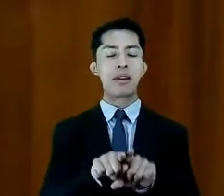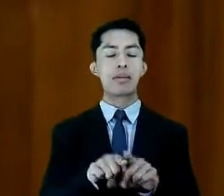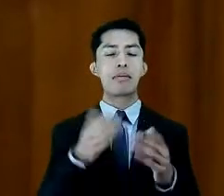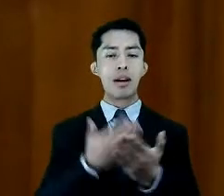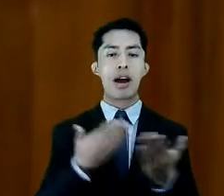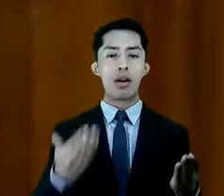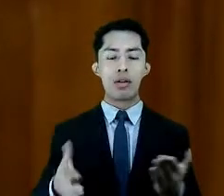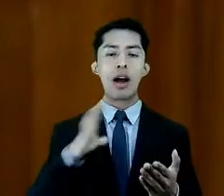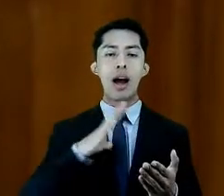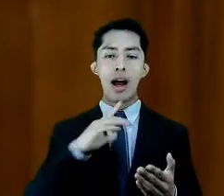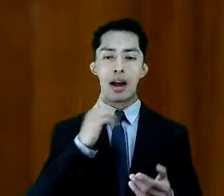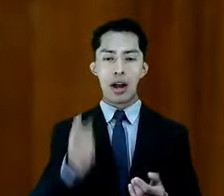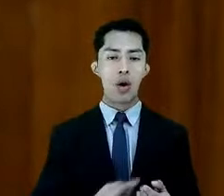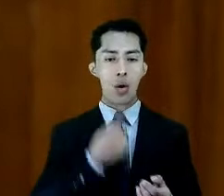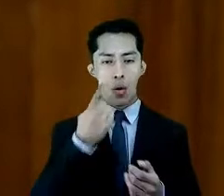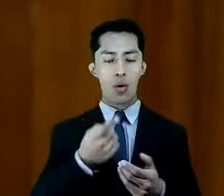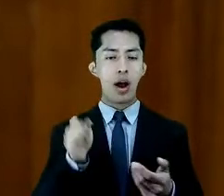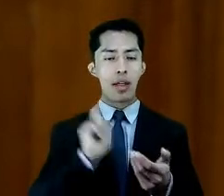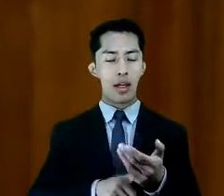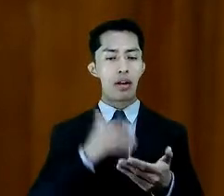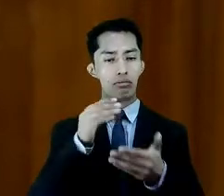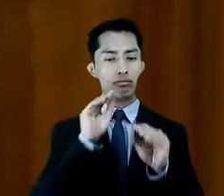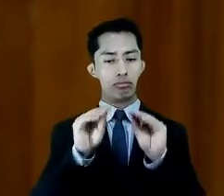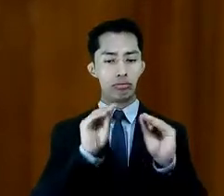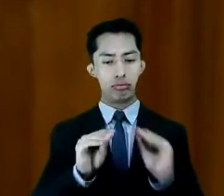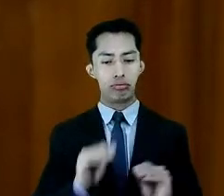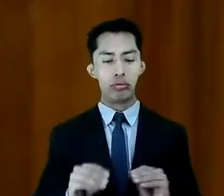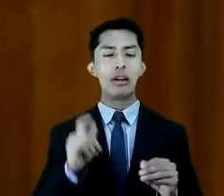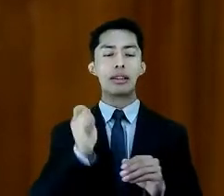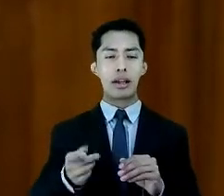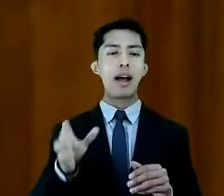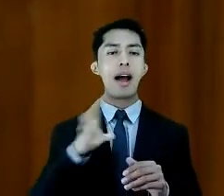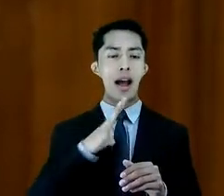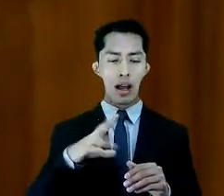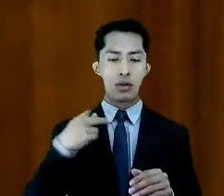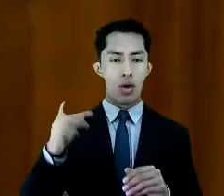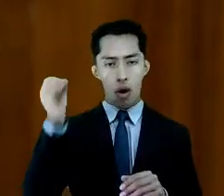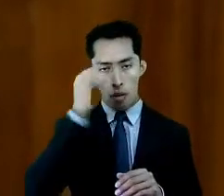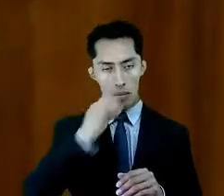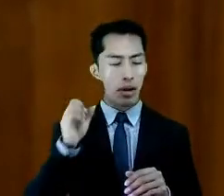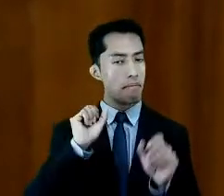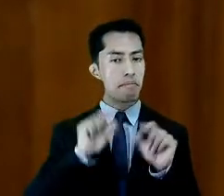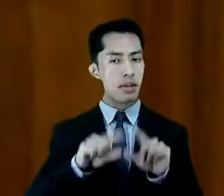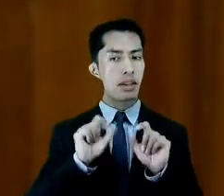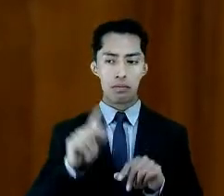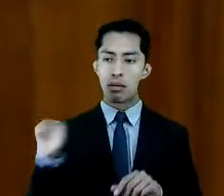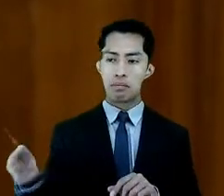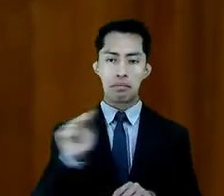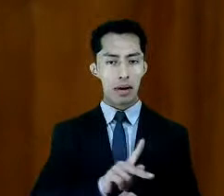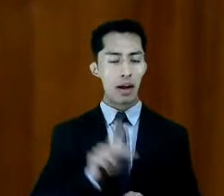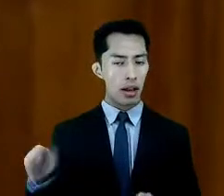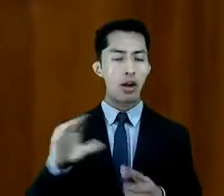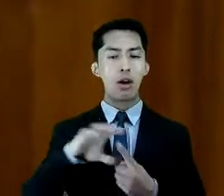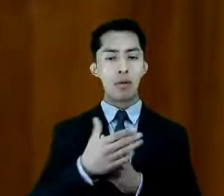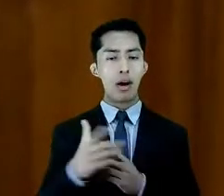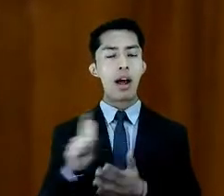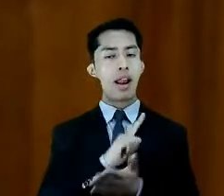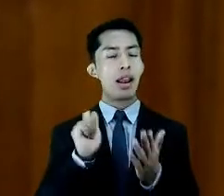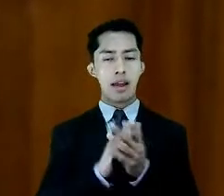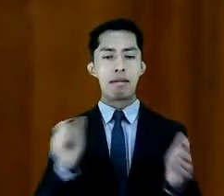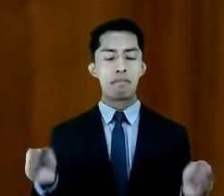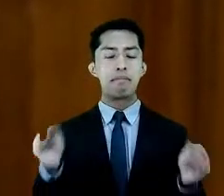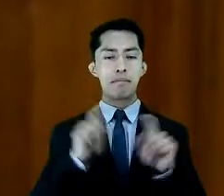un dictamen y un proyecto de decreto que contiene la opinión coincidente de las comisiones